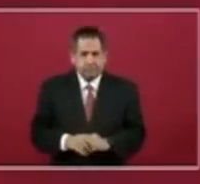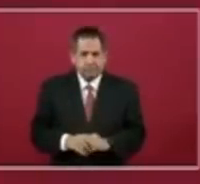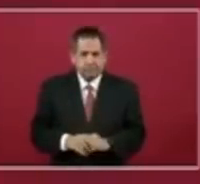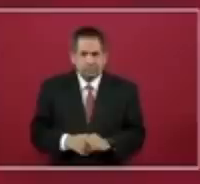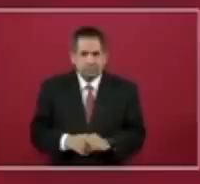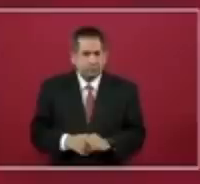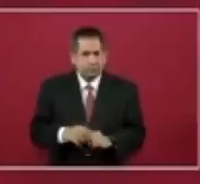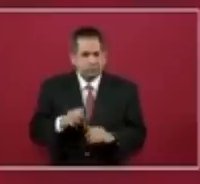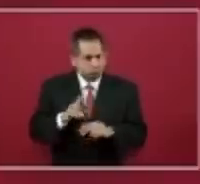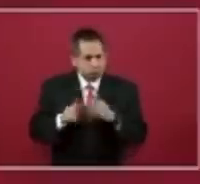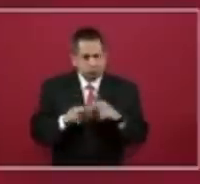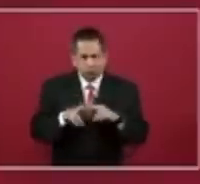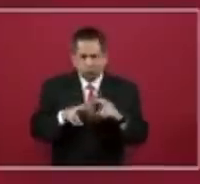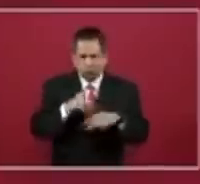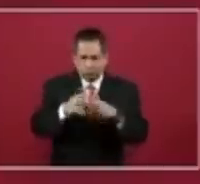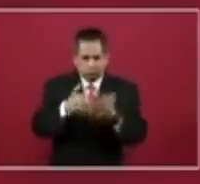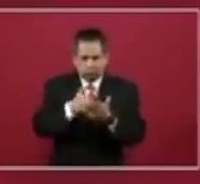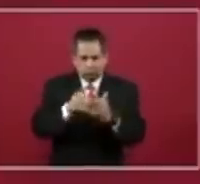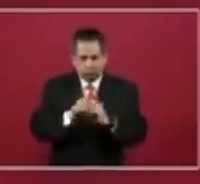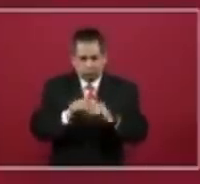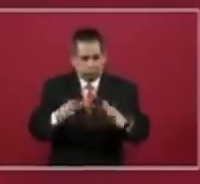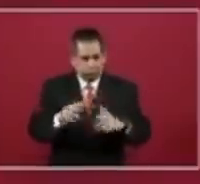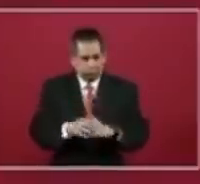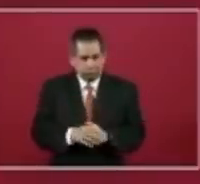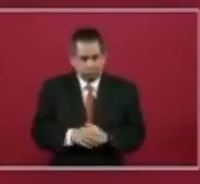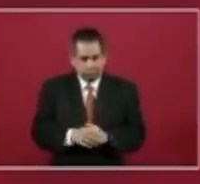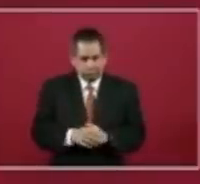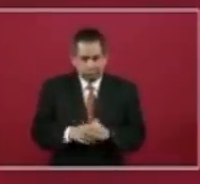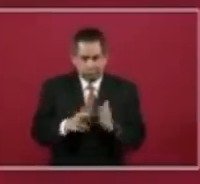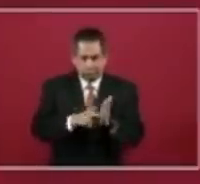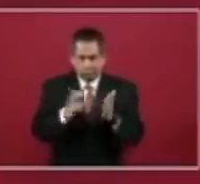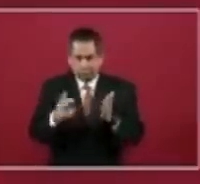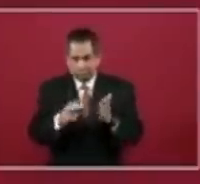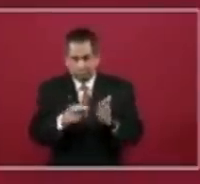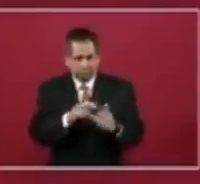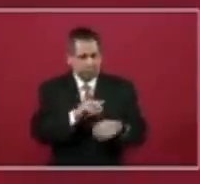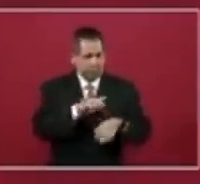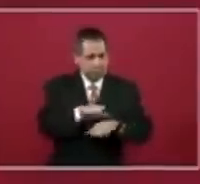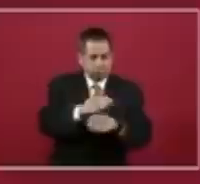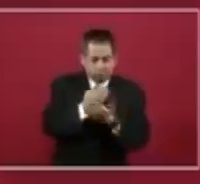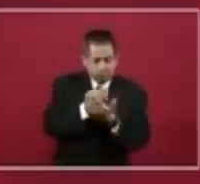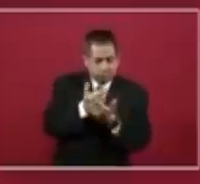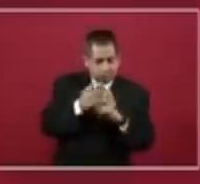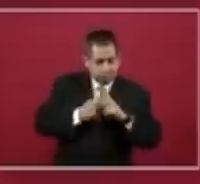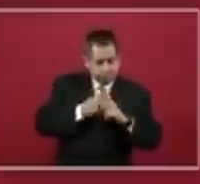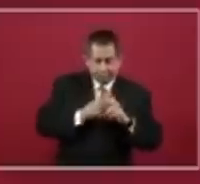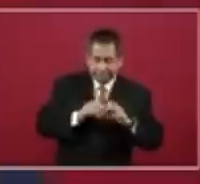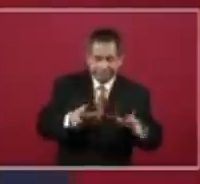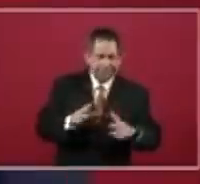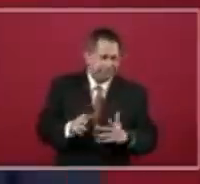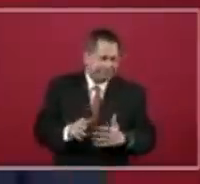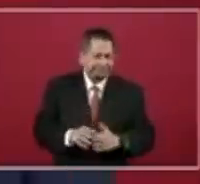como esto lo van a publicar las revistas especializadas en finanzas,